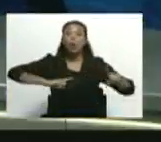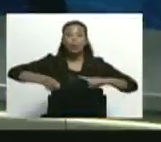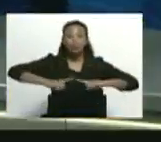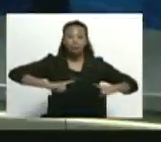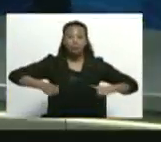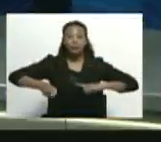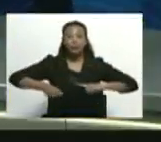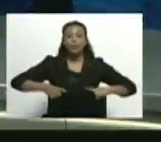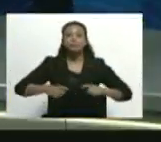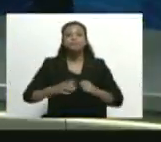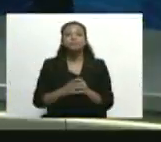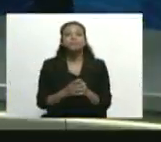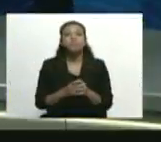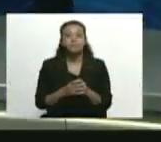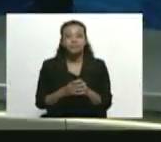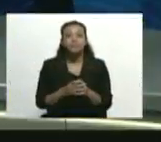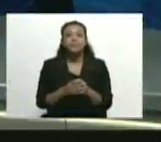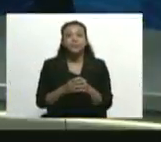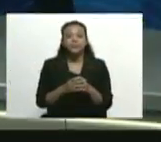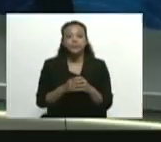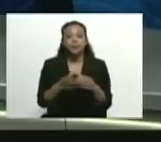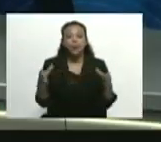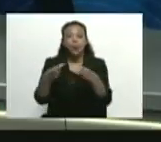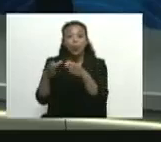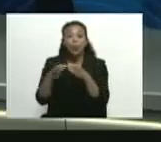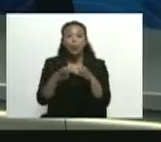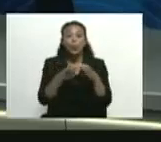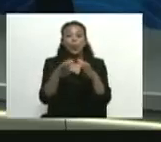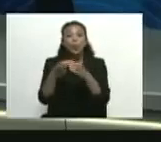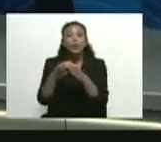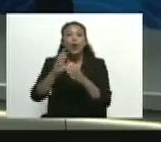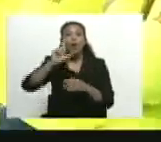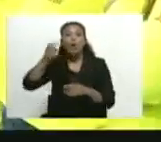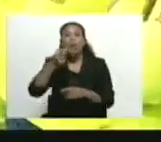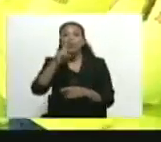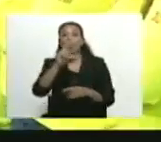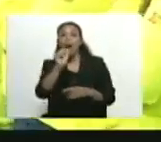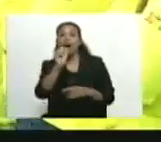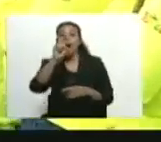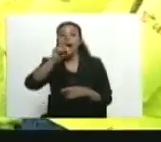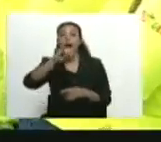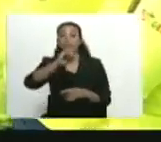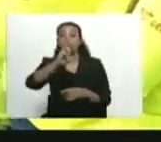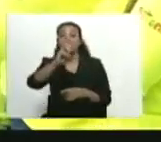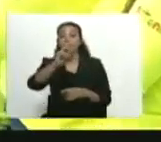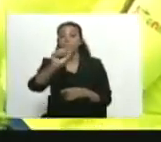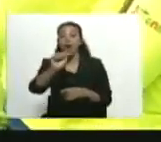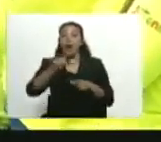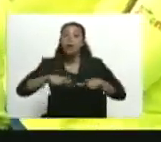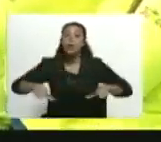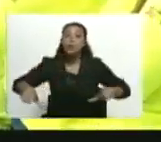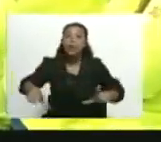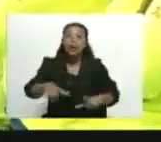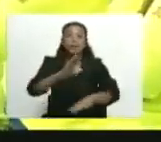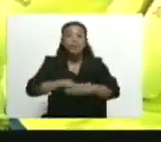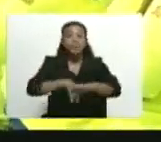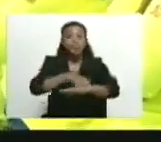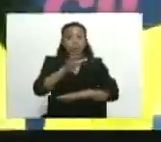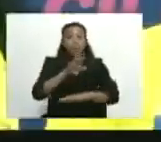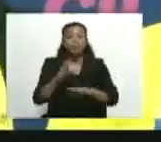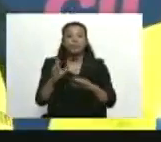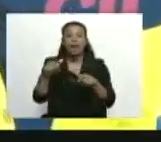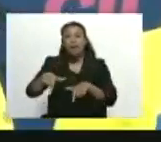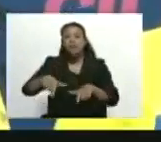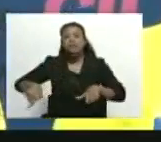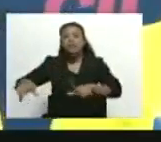Amatima es indígena. Sí. De la Mesa de Guanipa. Sí, y bueno, desde sus raíces de aquí en la parroquia de